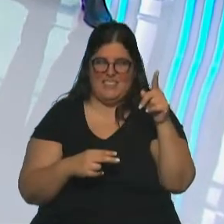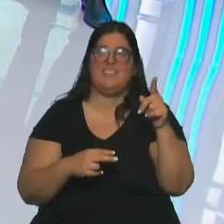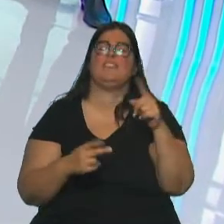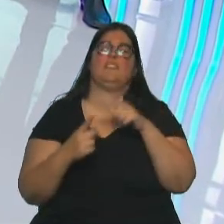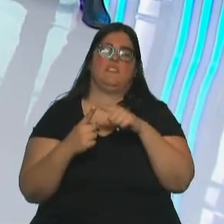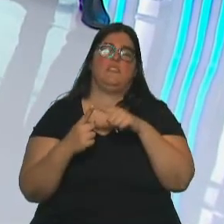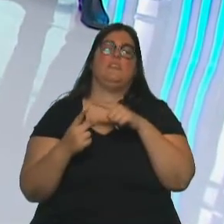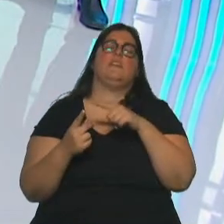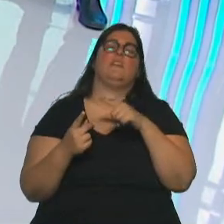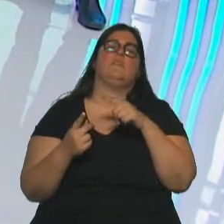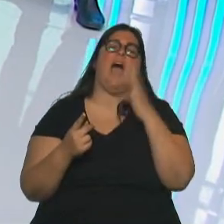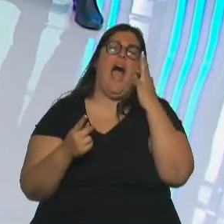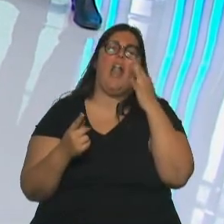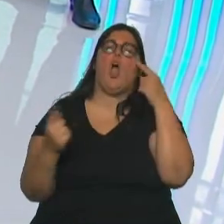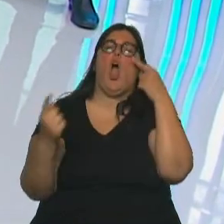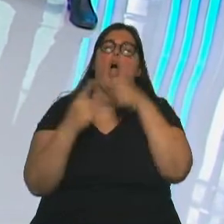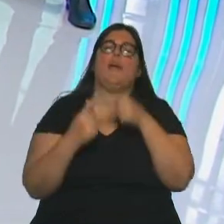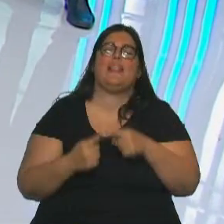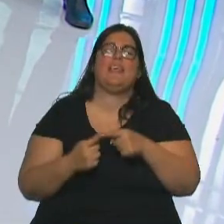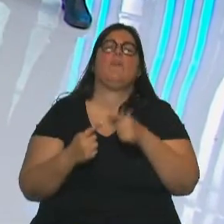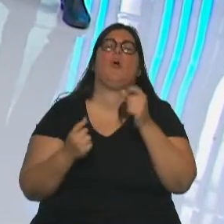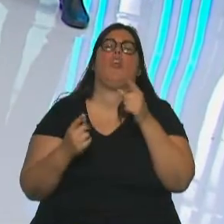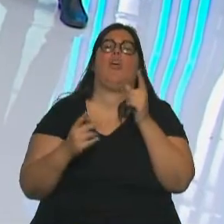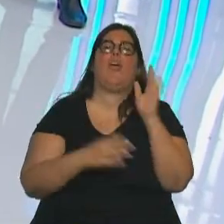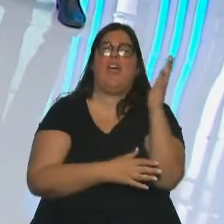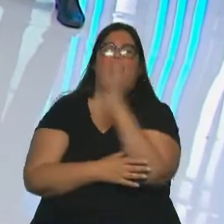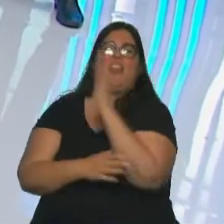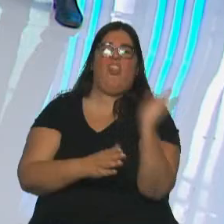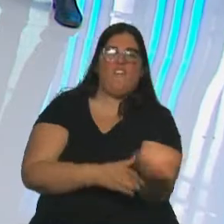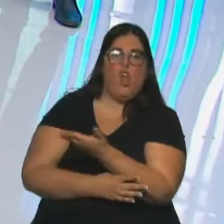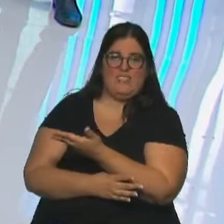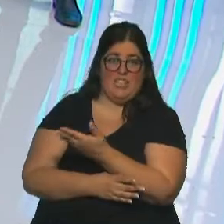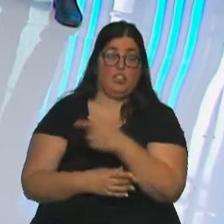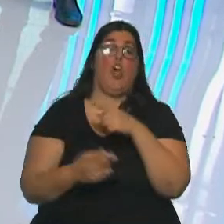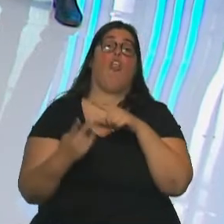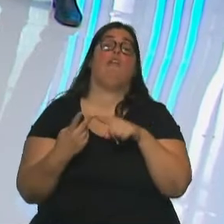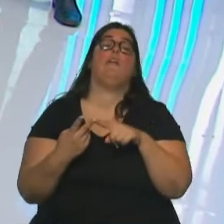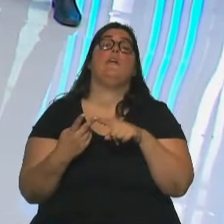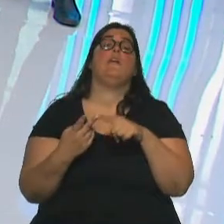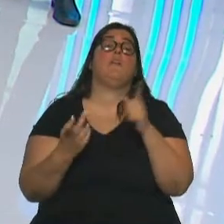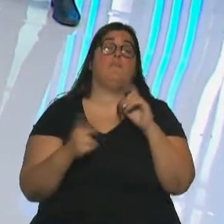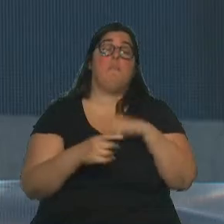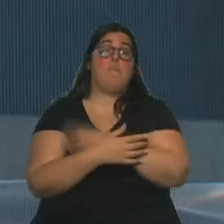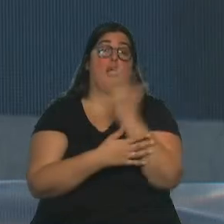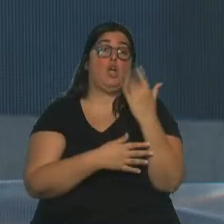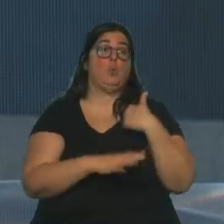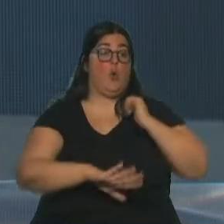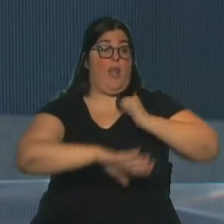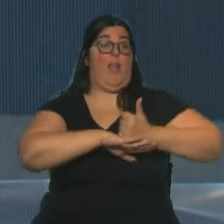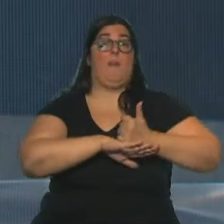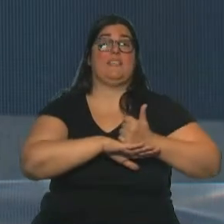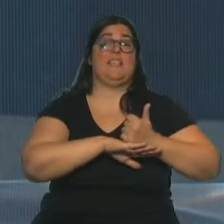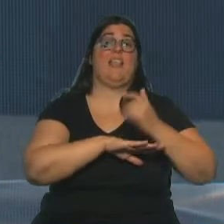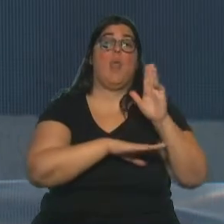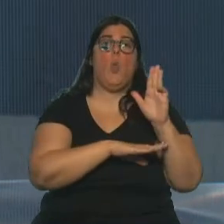llegar a ciertos objetivos de reducción de la deforestación. ¿Qué expresó frente a eso el Mercosur en la voz de Lula? Bueno, si ustedes, países